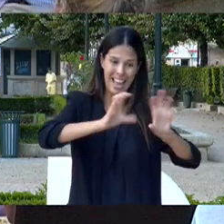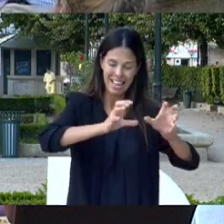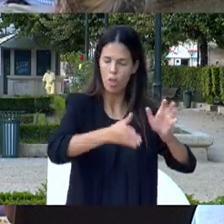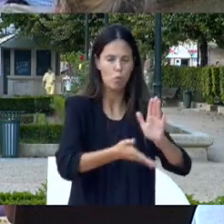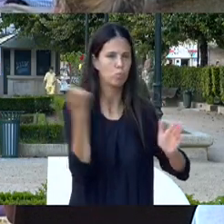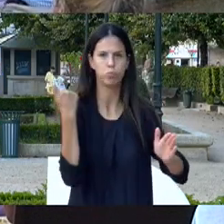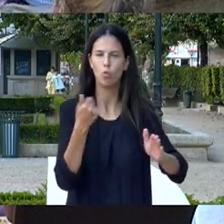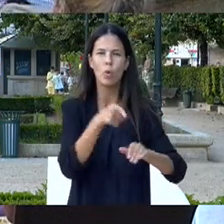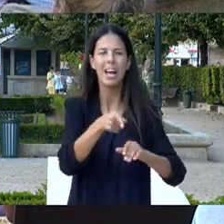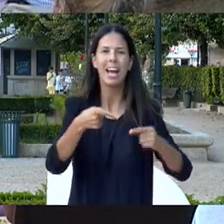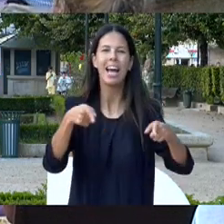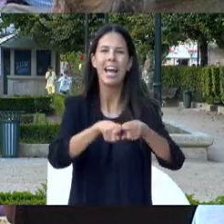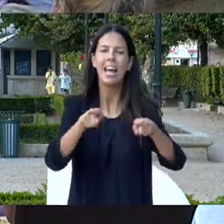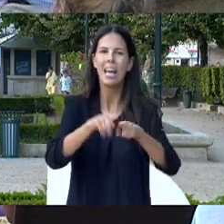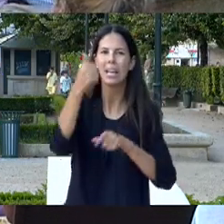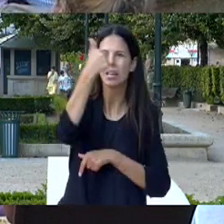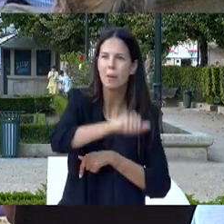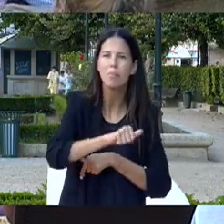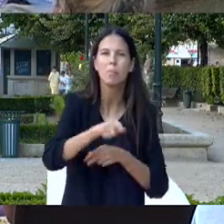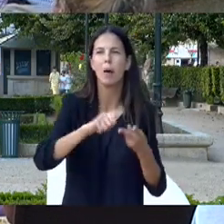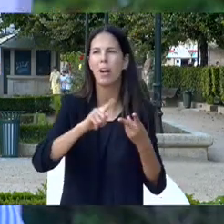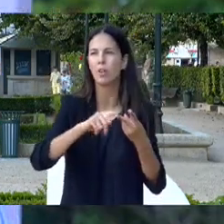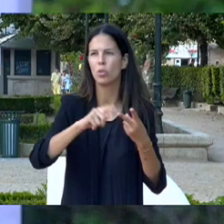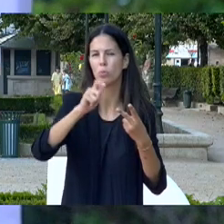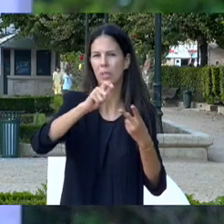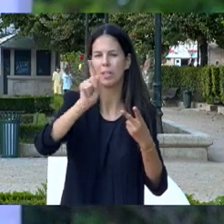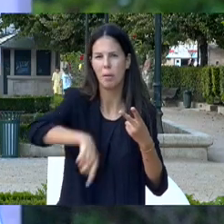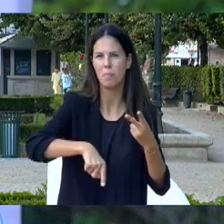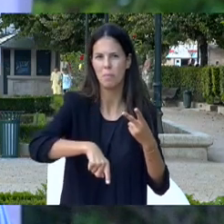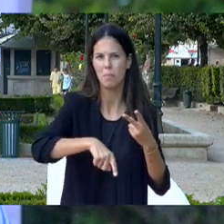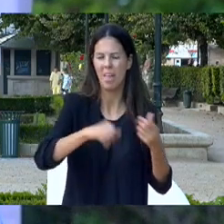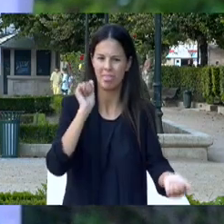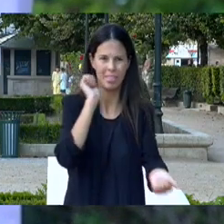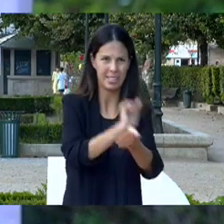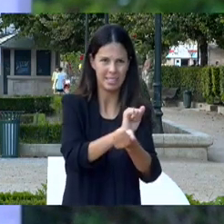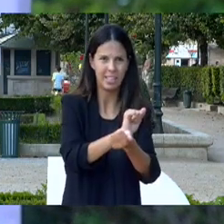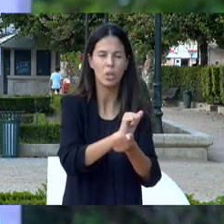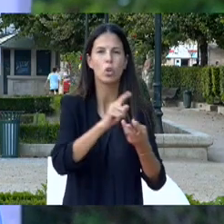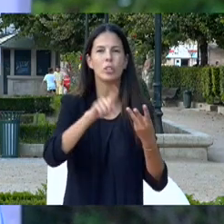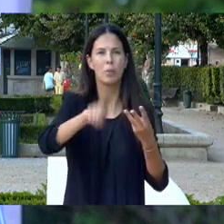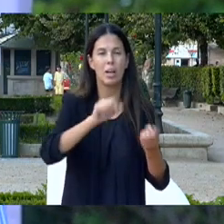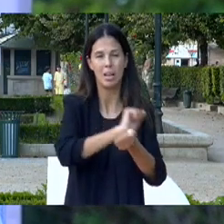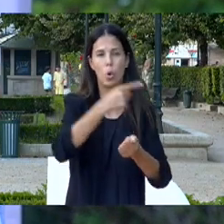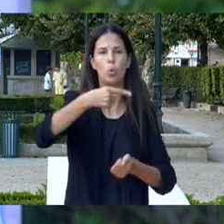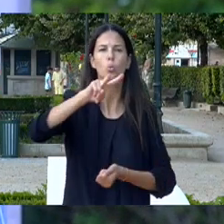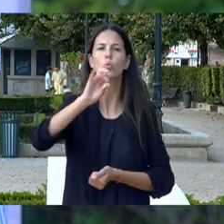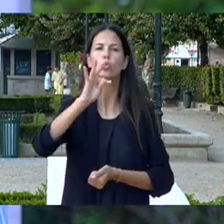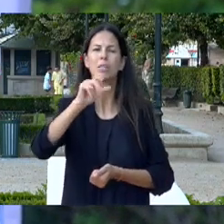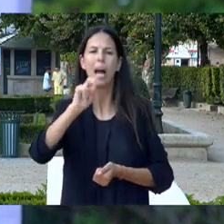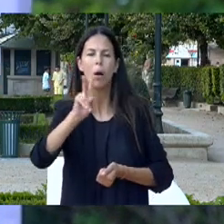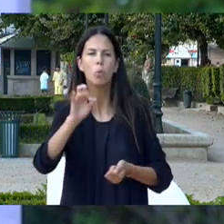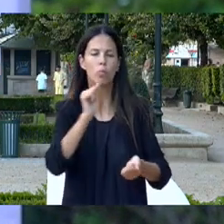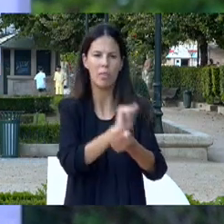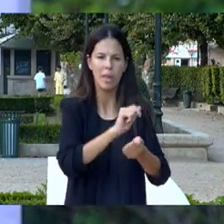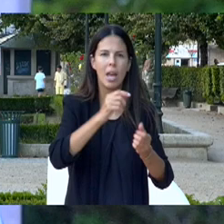Gustavo, bueno, Telmo Bernárdez, por citaros de Redondela, inmediatamente detido, deteñen o seu irmán Gustavo, o seu